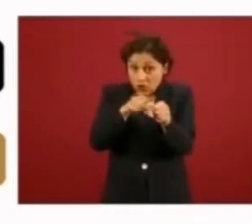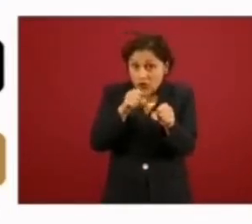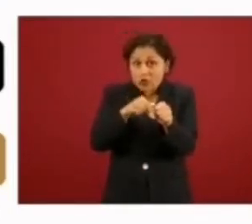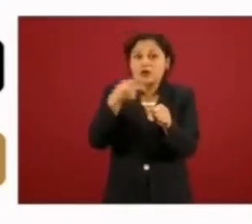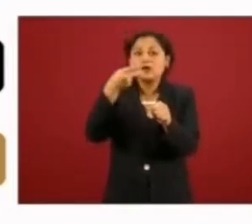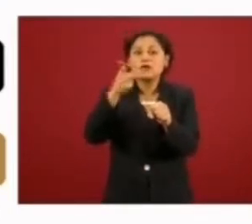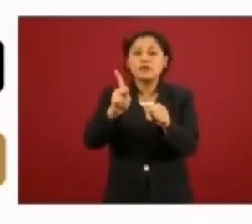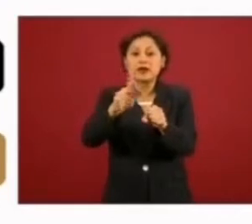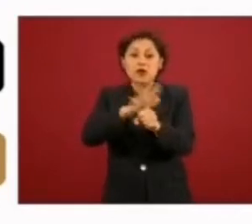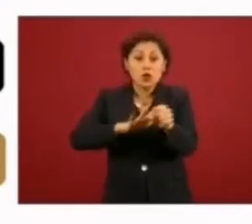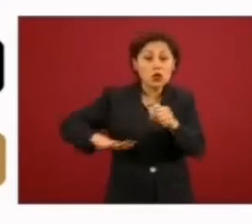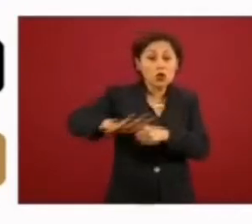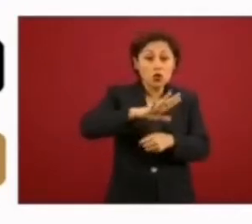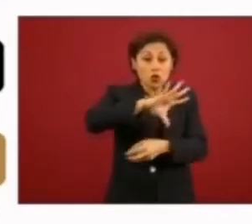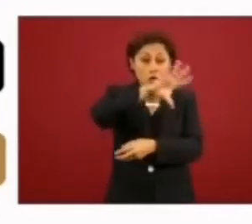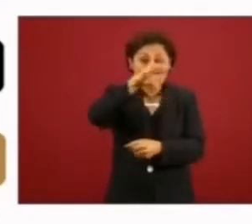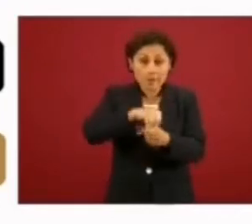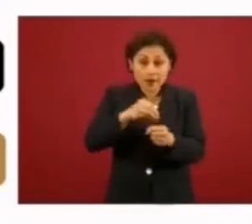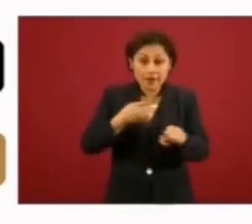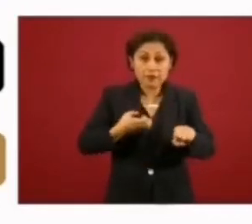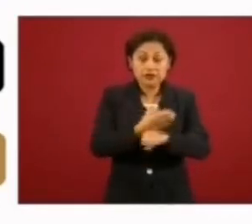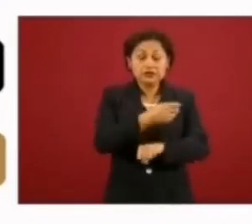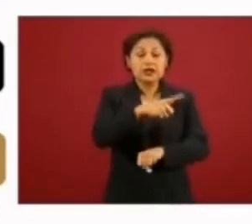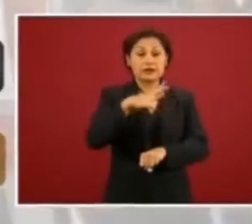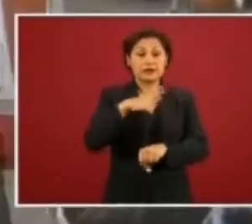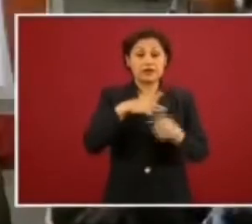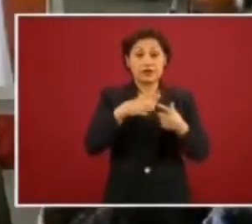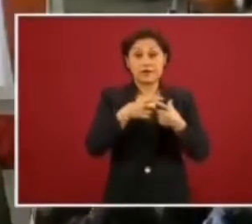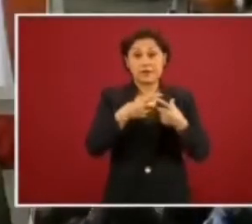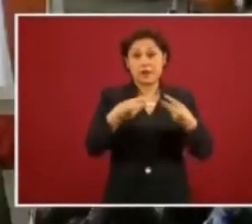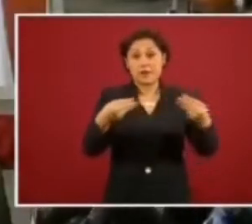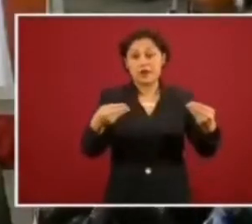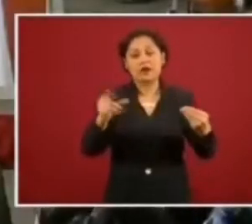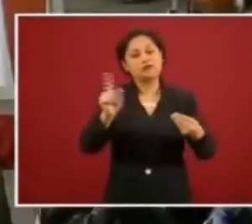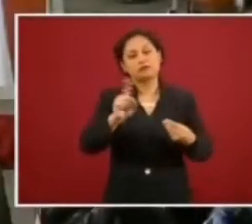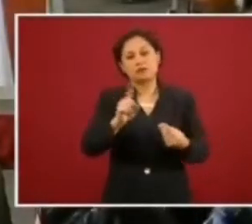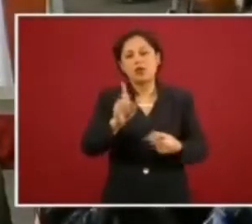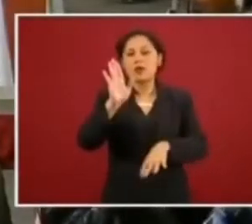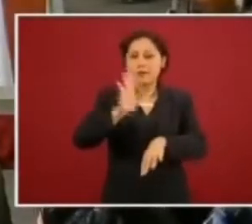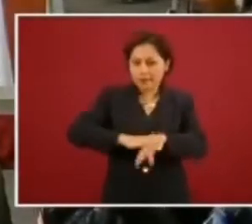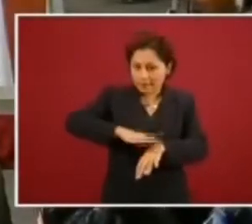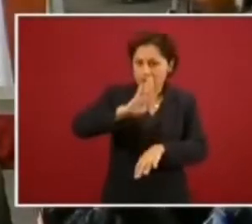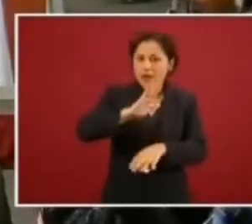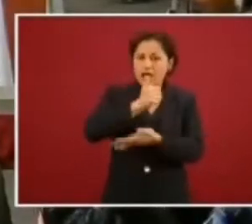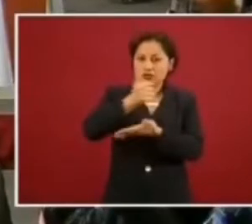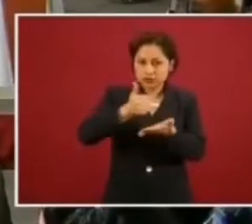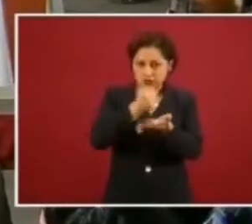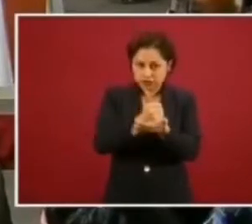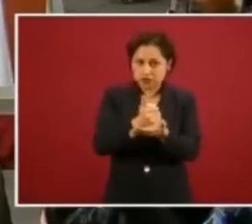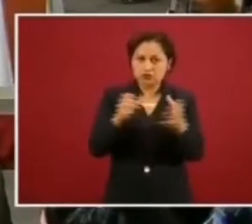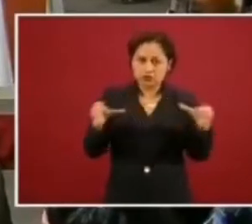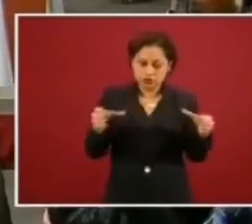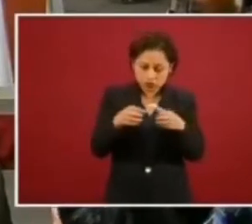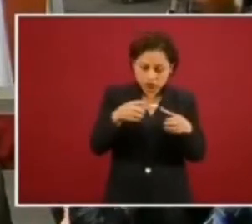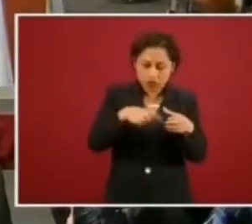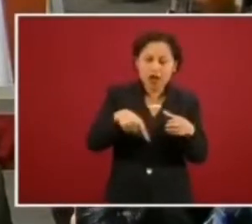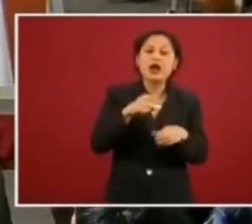de propagación, claramente está mayormente concentrada en las zonas urbanas, que son las zonas